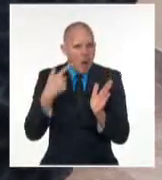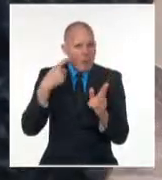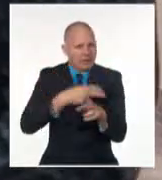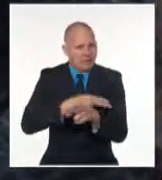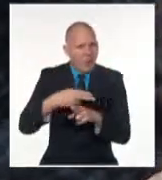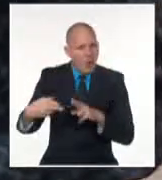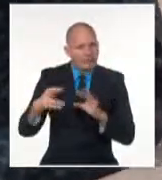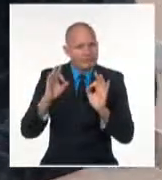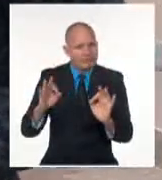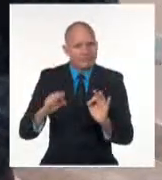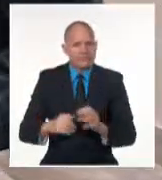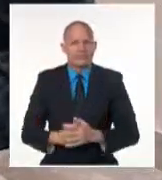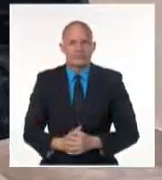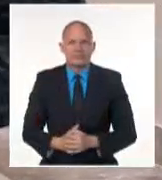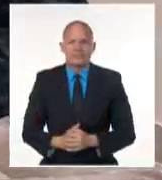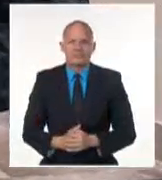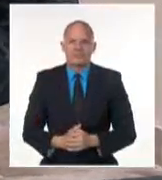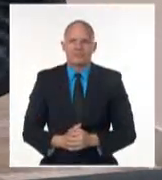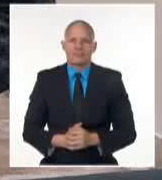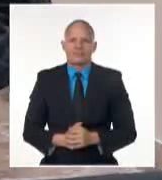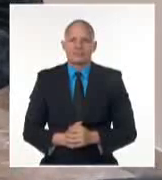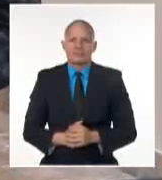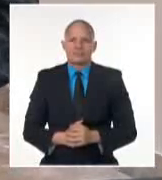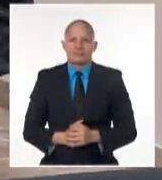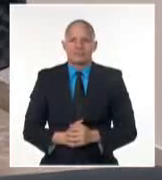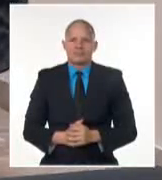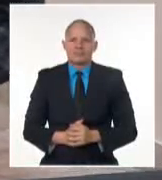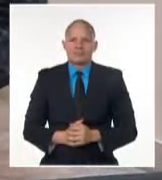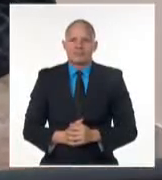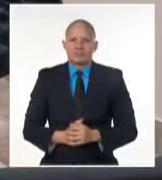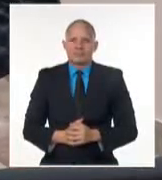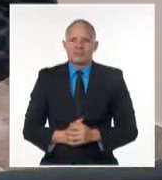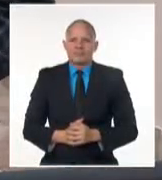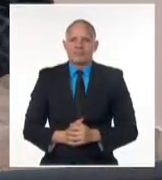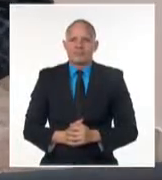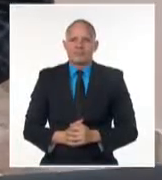dónde vamos. Lisset Márquez, Canal Cubano de Noticias.